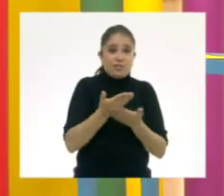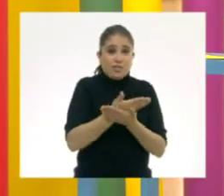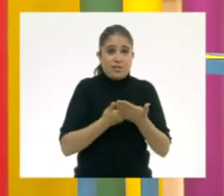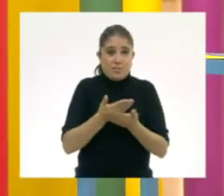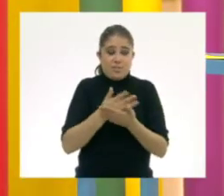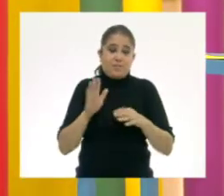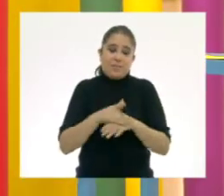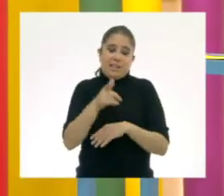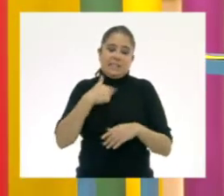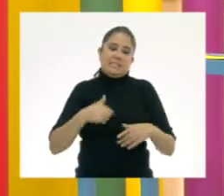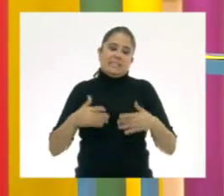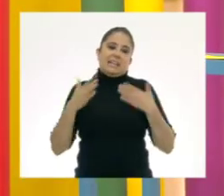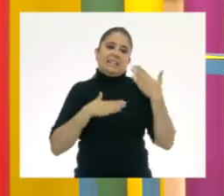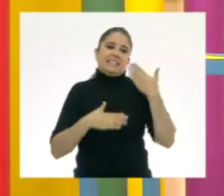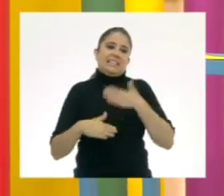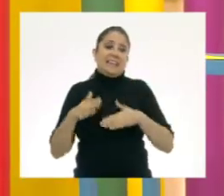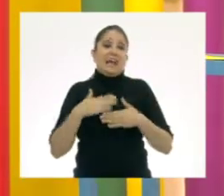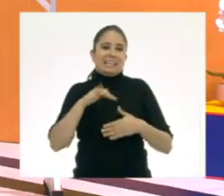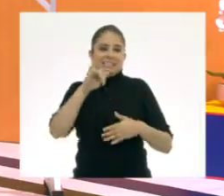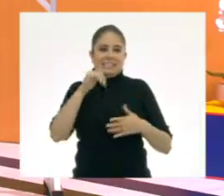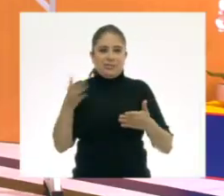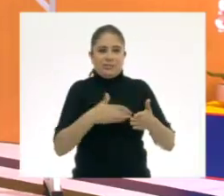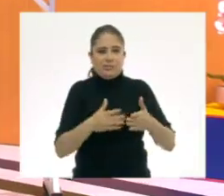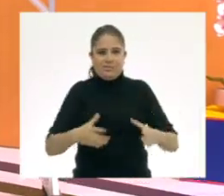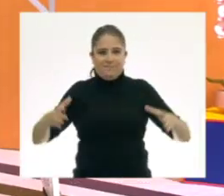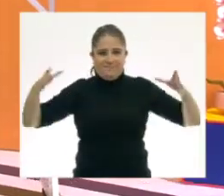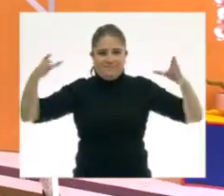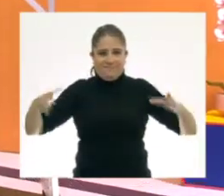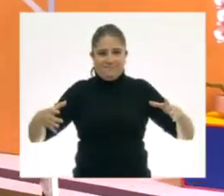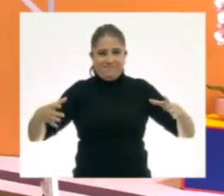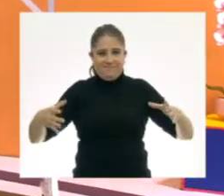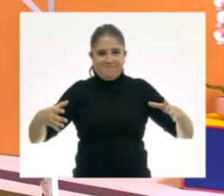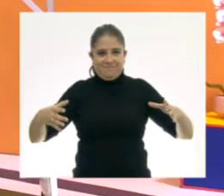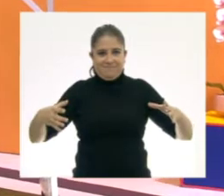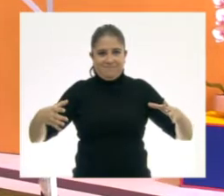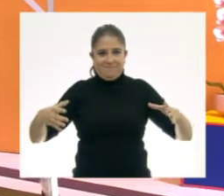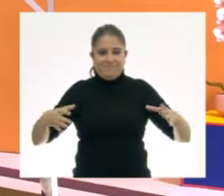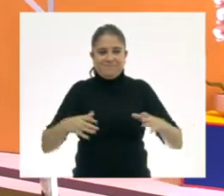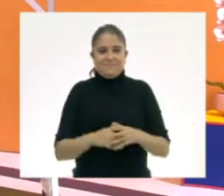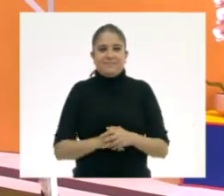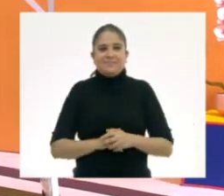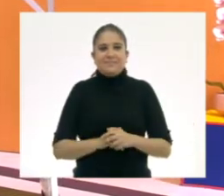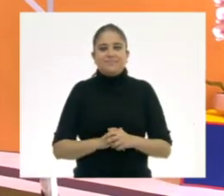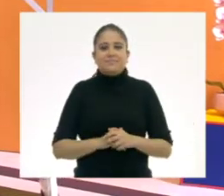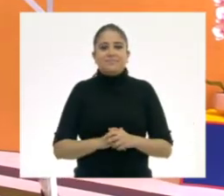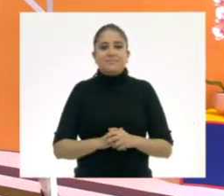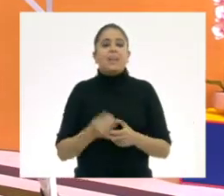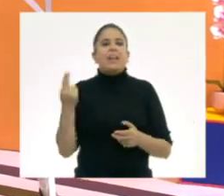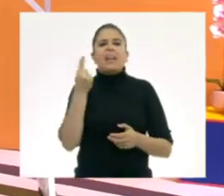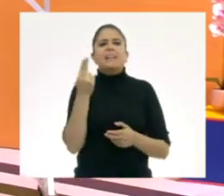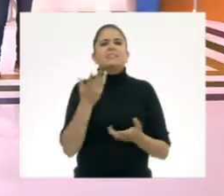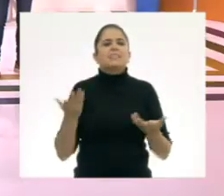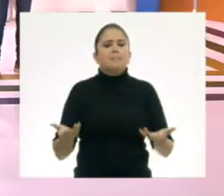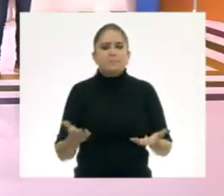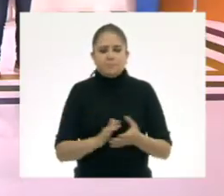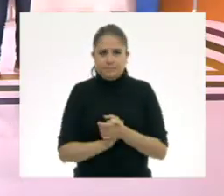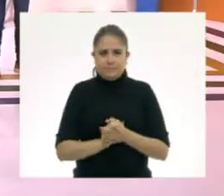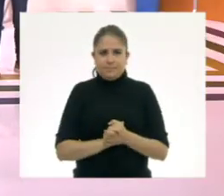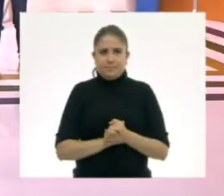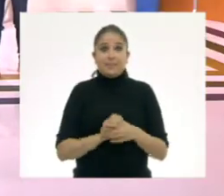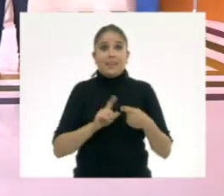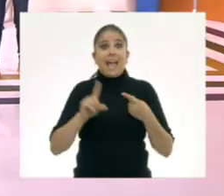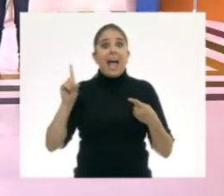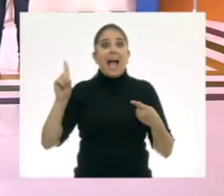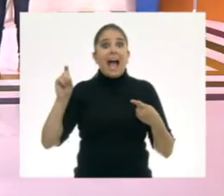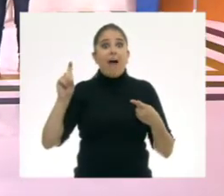muy exhaustos con esas actividades. Ah, entonces sí. Entonces yo soy la que la tiene que cambiar. Ah, pero bueno, muy bien. Ahí está. Ahora, ¿qué necesitamos?